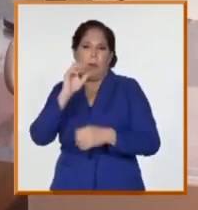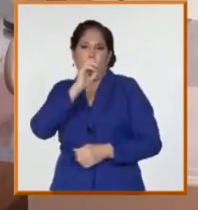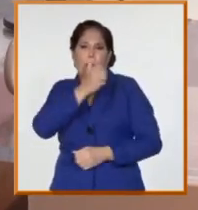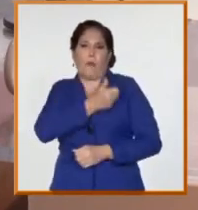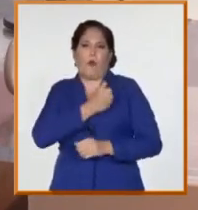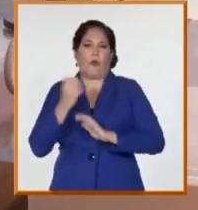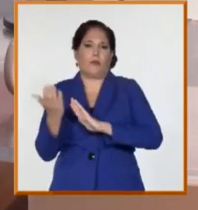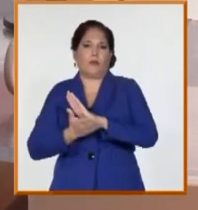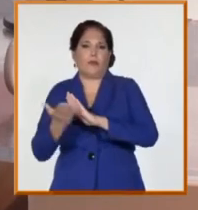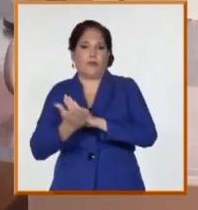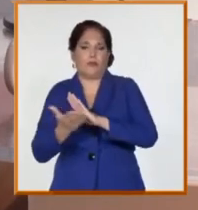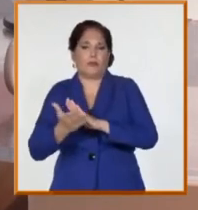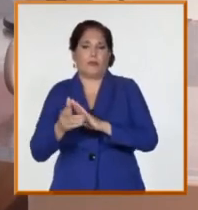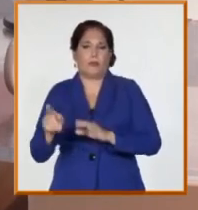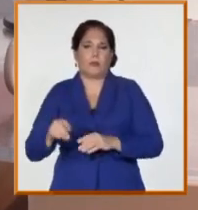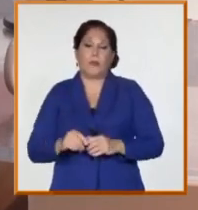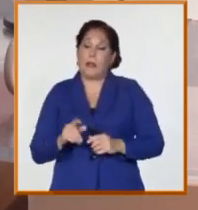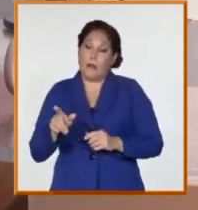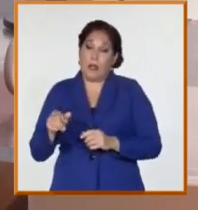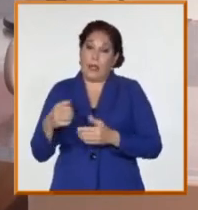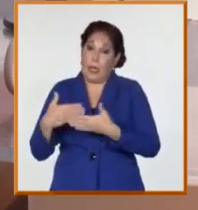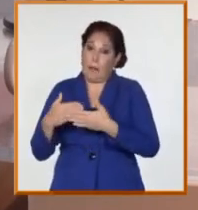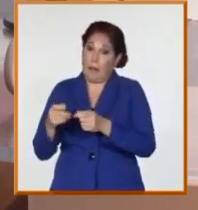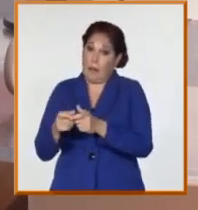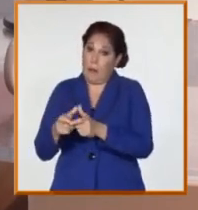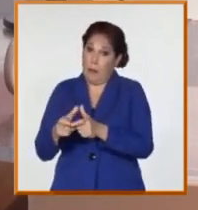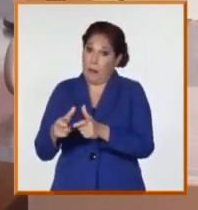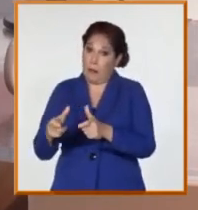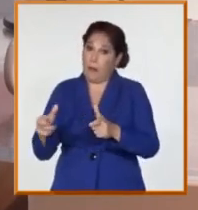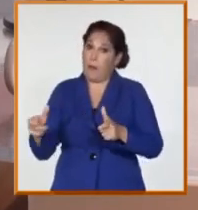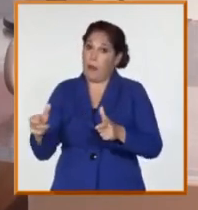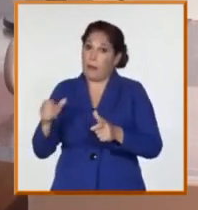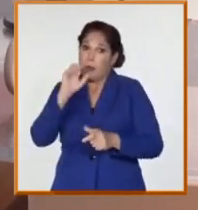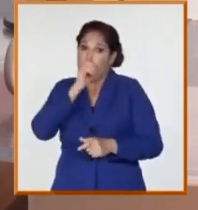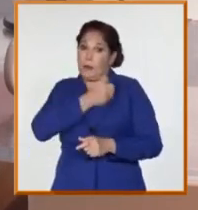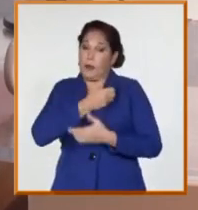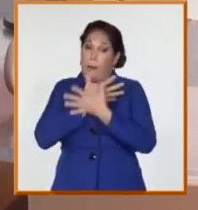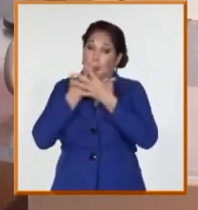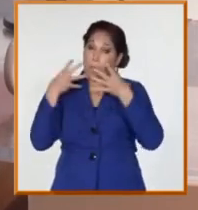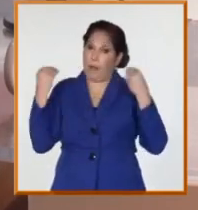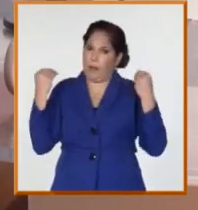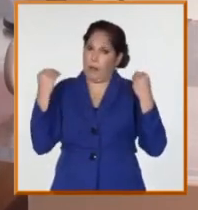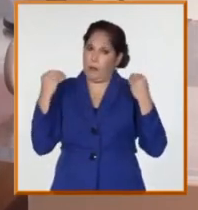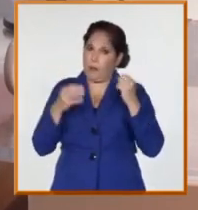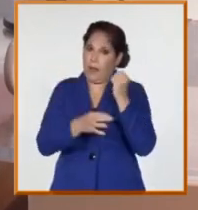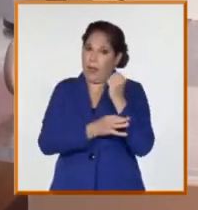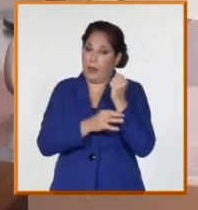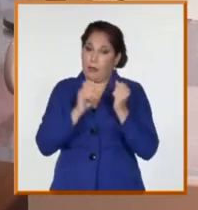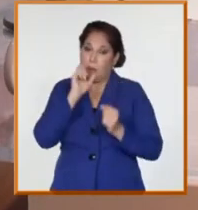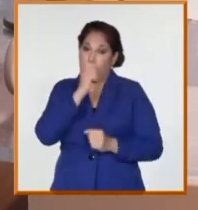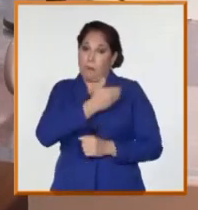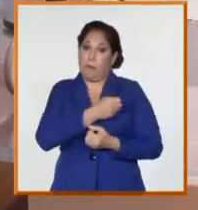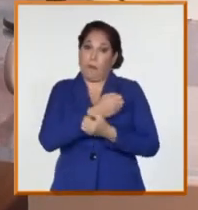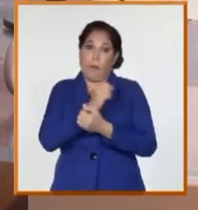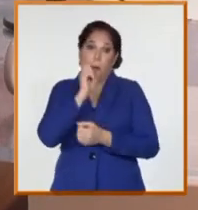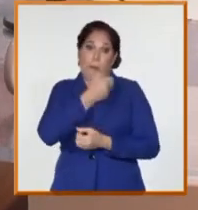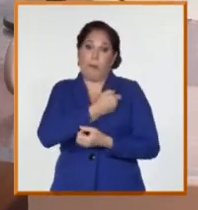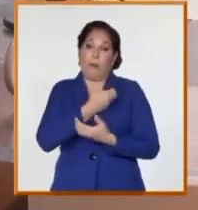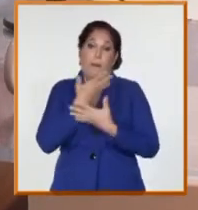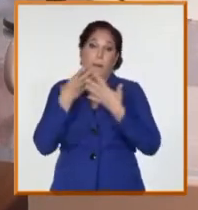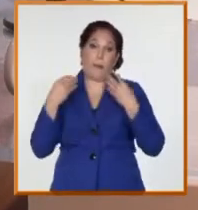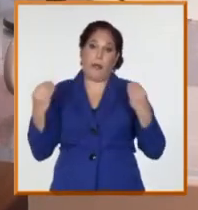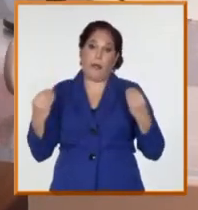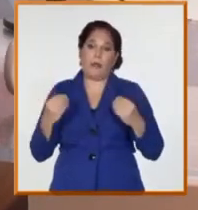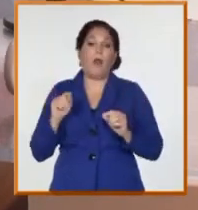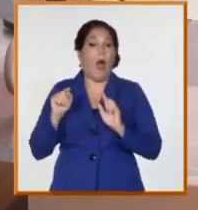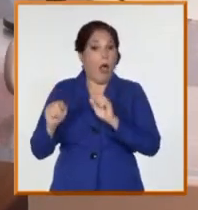necesario hace falta que se se crezca que iba creciendo el cerdo está perdido Entonces si placeta puede seguir produciendo cerdo que además uno